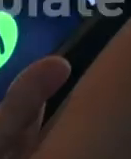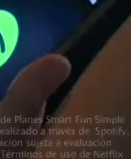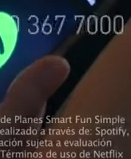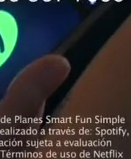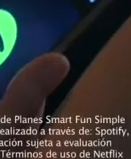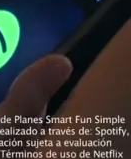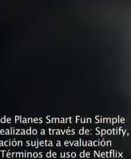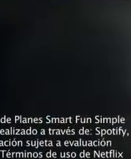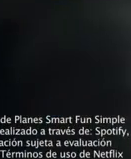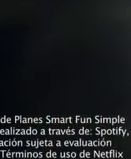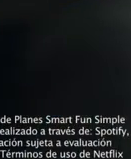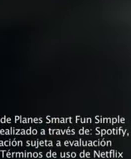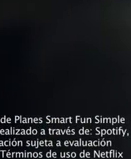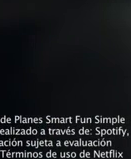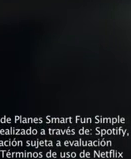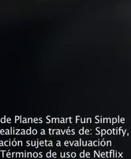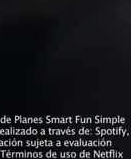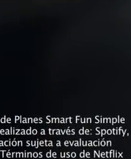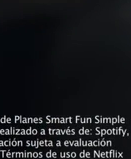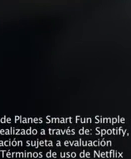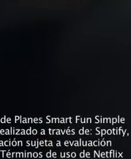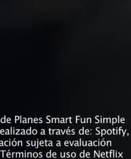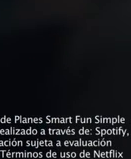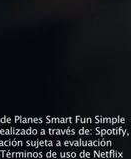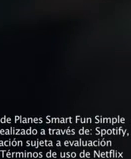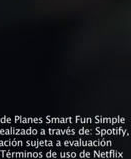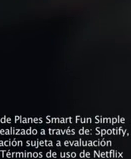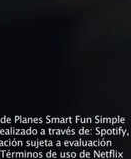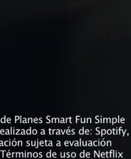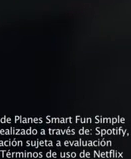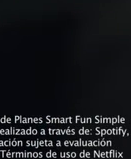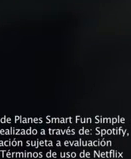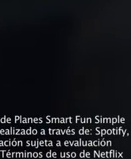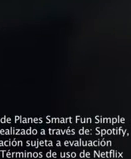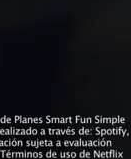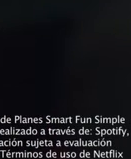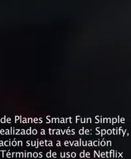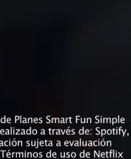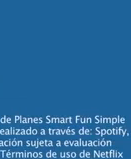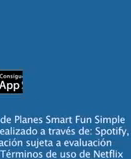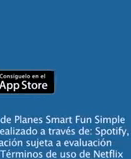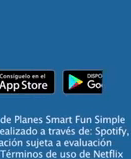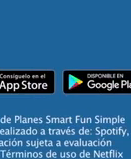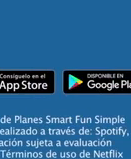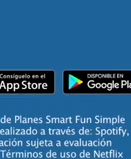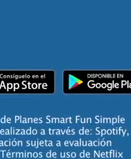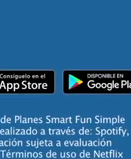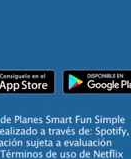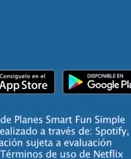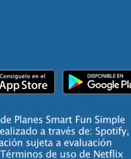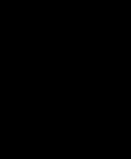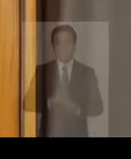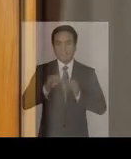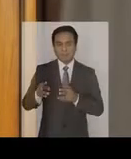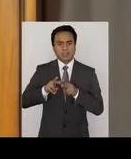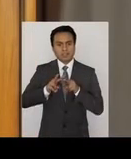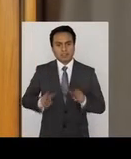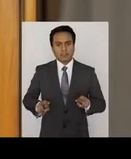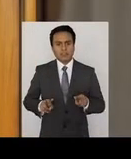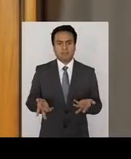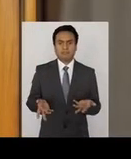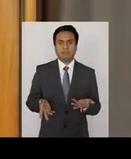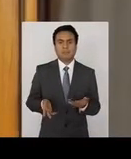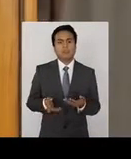al 603-677-1000 y disfruta de la red más moderna de Latinoamérica. Entel, vivir mejor conectado.